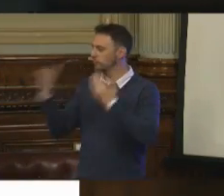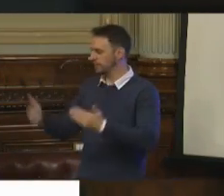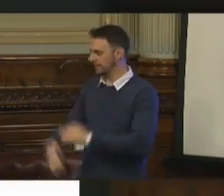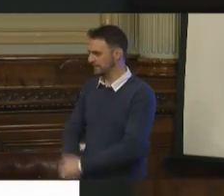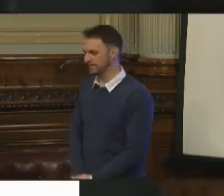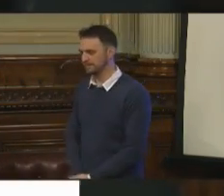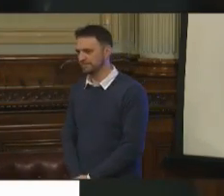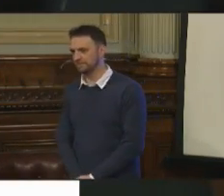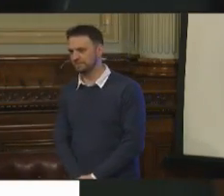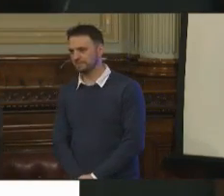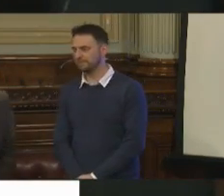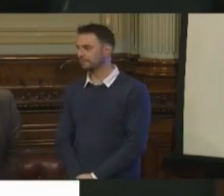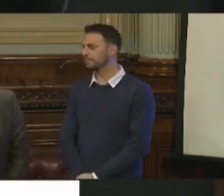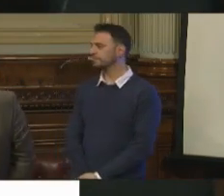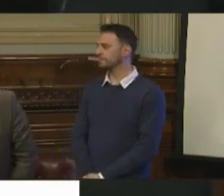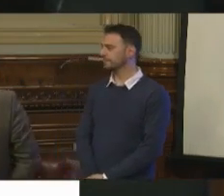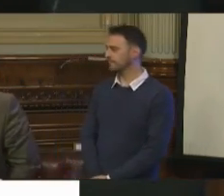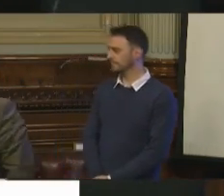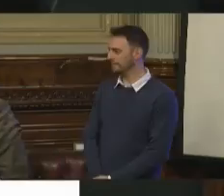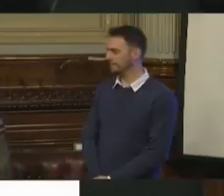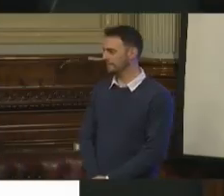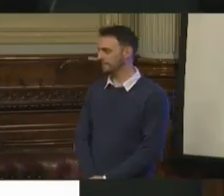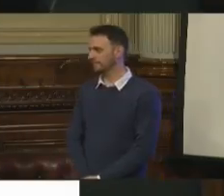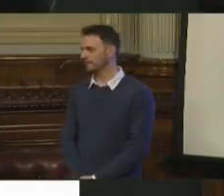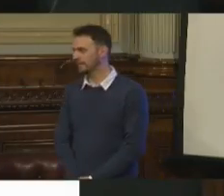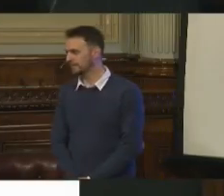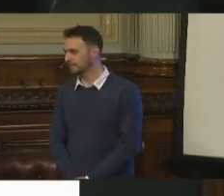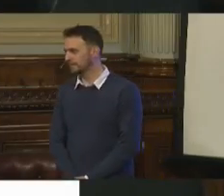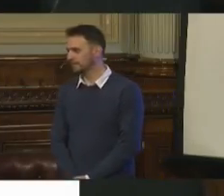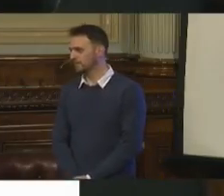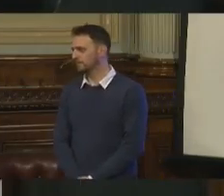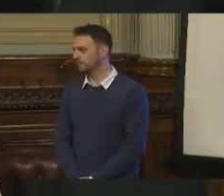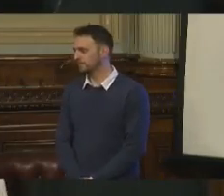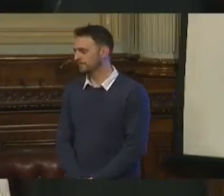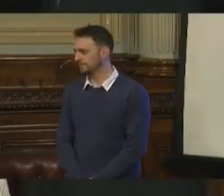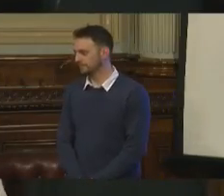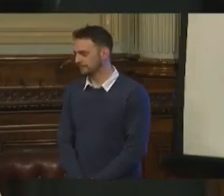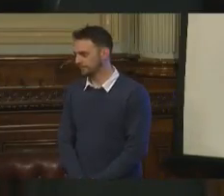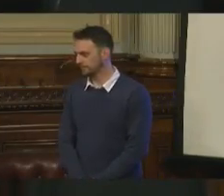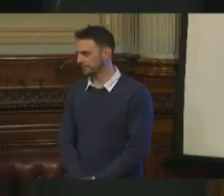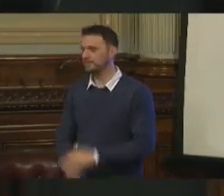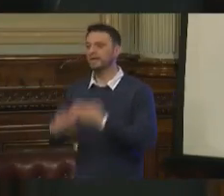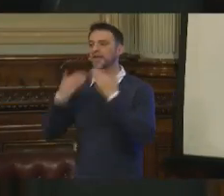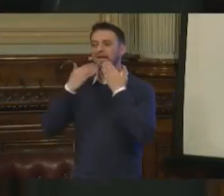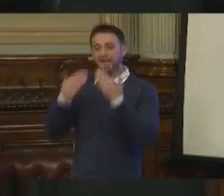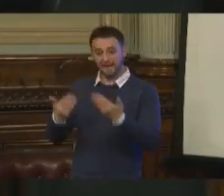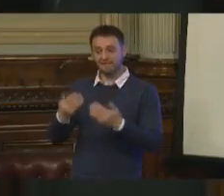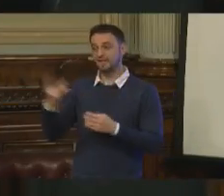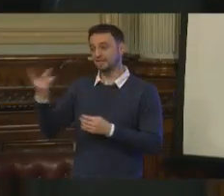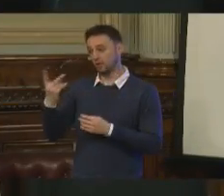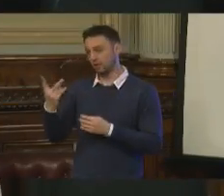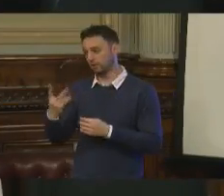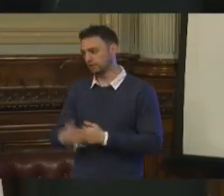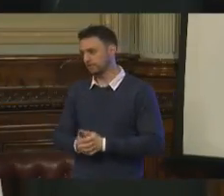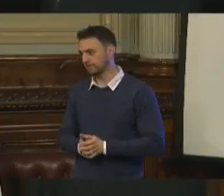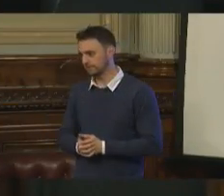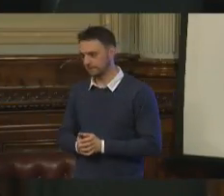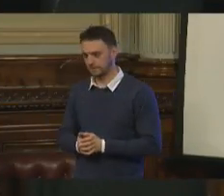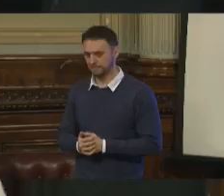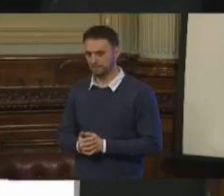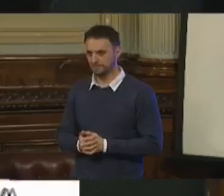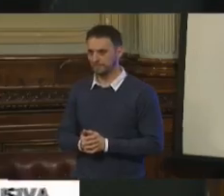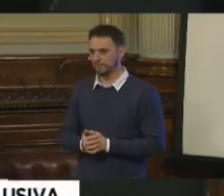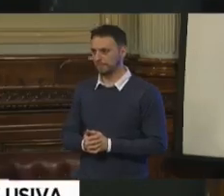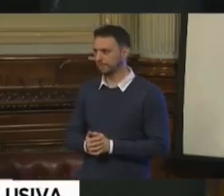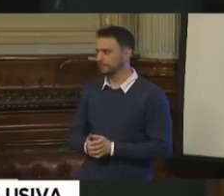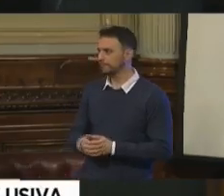muchas gracias gracias fernando carlos les agradezco la oportunidad de estar acá con ustedes compartiendo